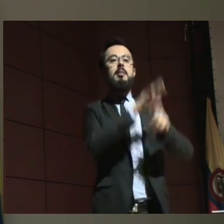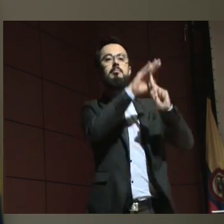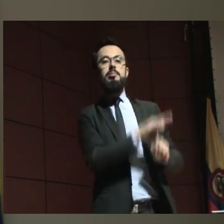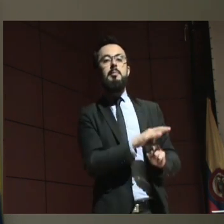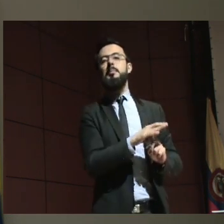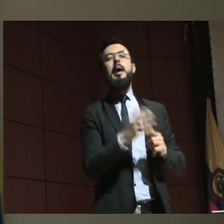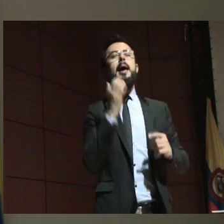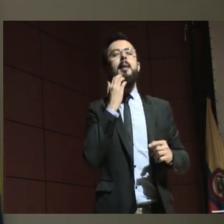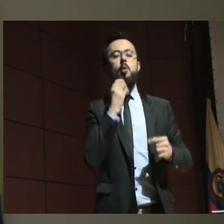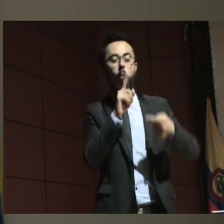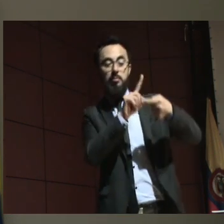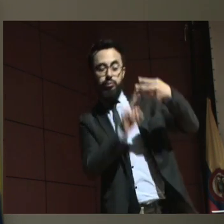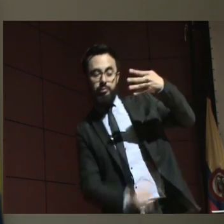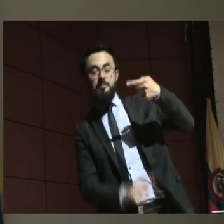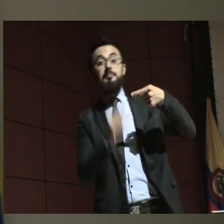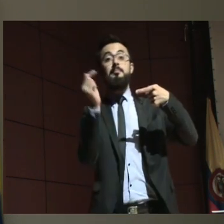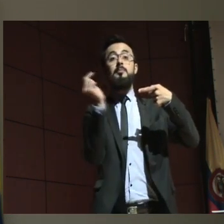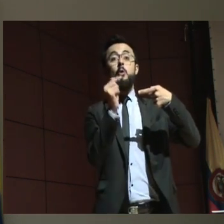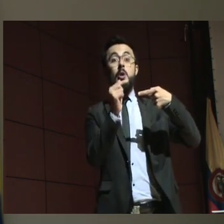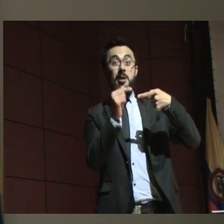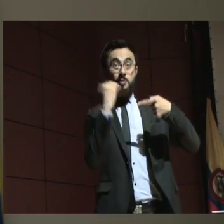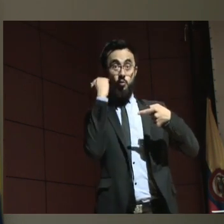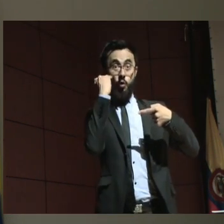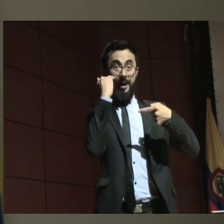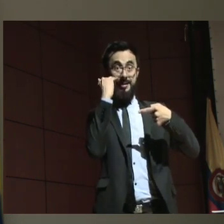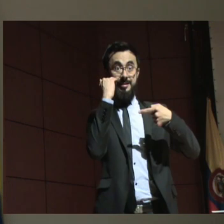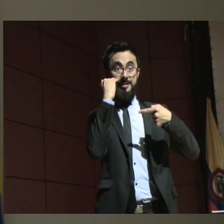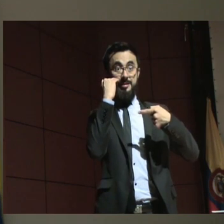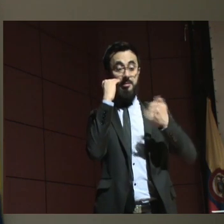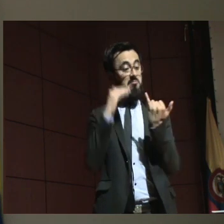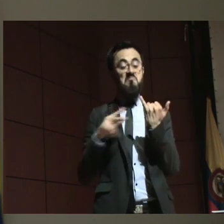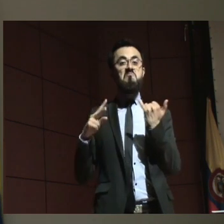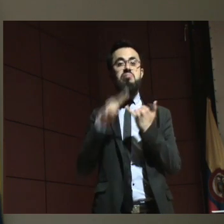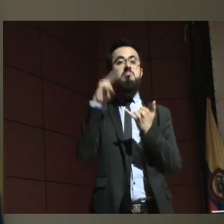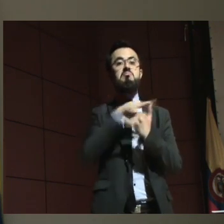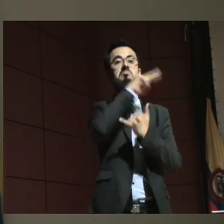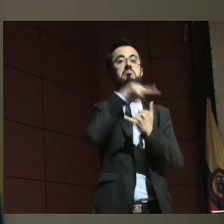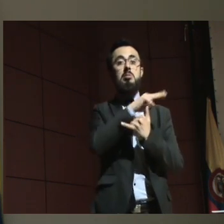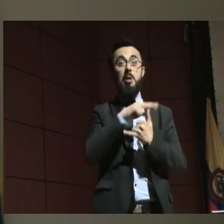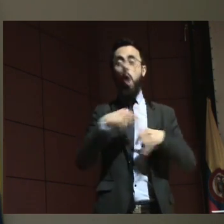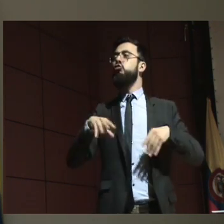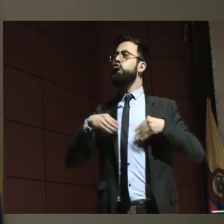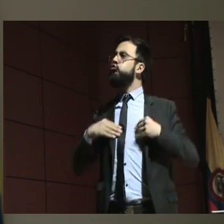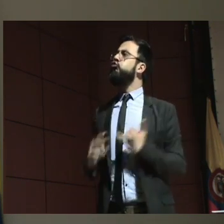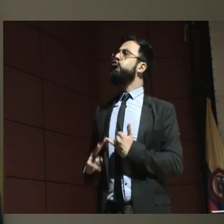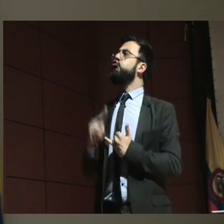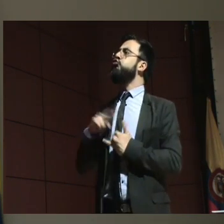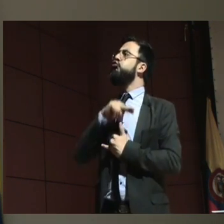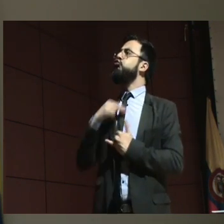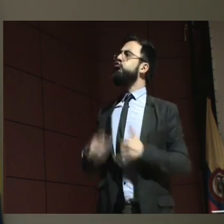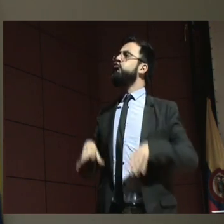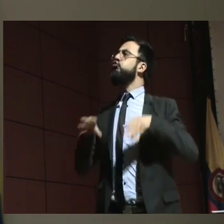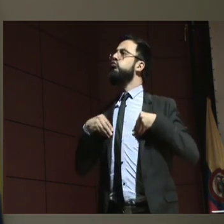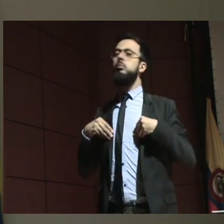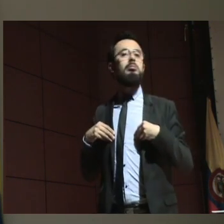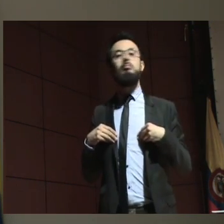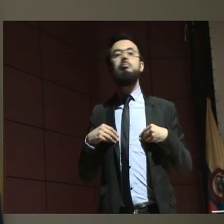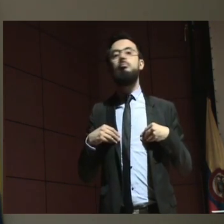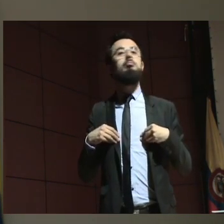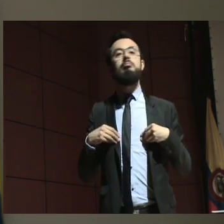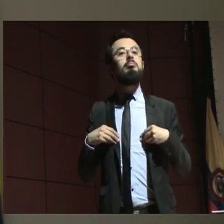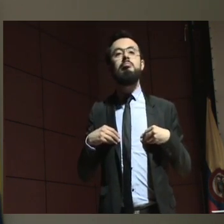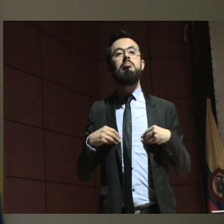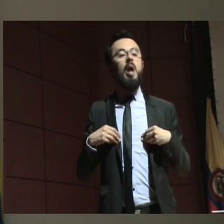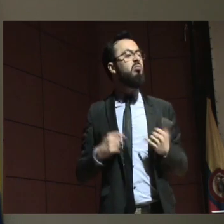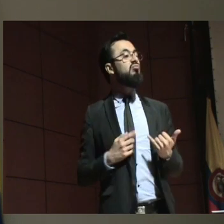su consentimiento. Y por eso voy a hablar de la sentencia C-182 de 2016. Esa sentencia es muy, muy